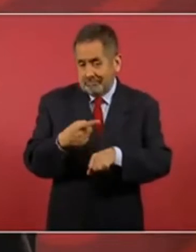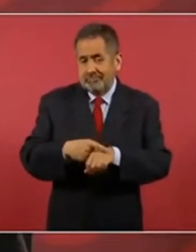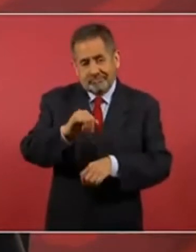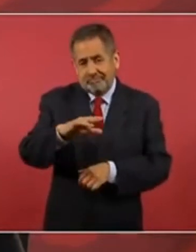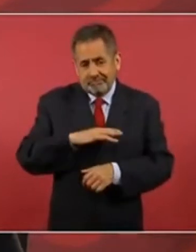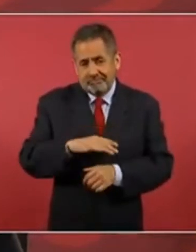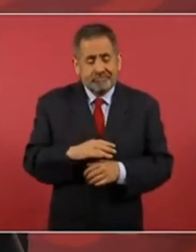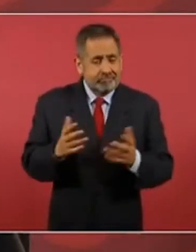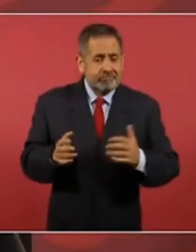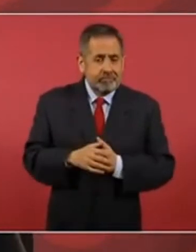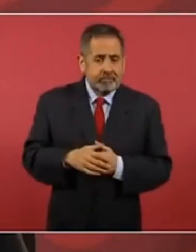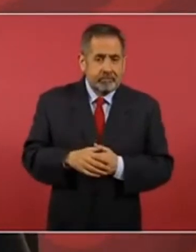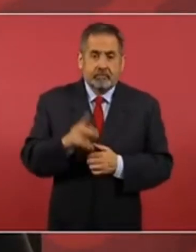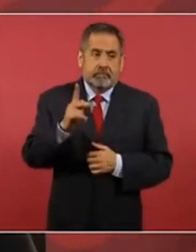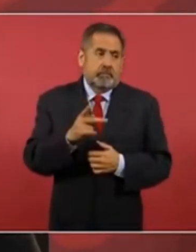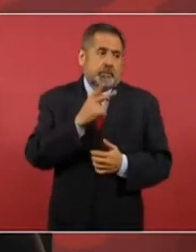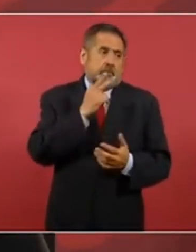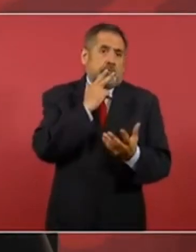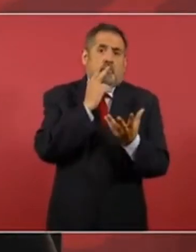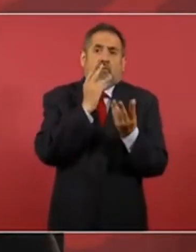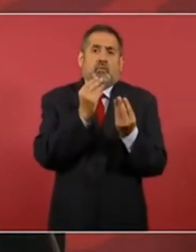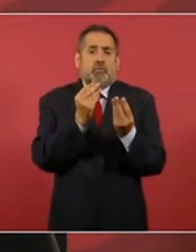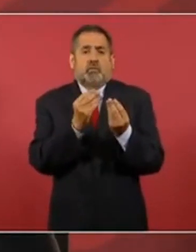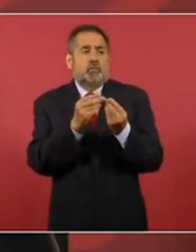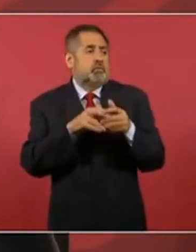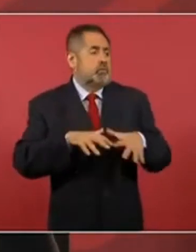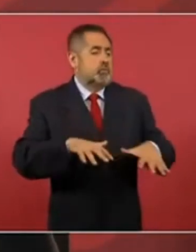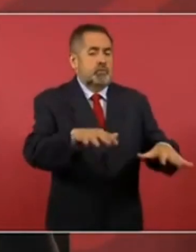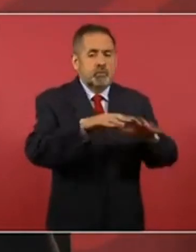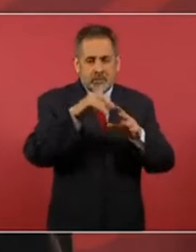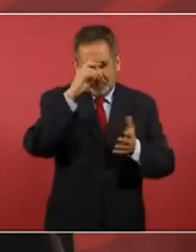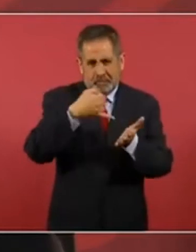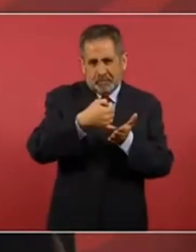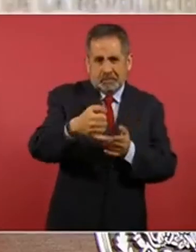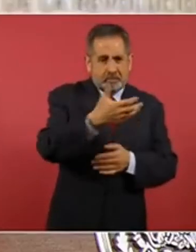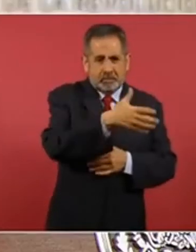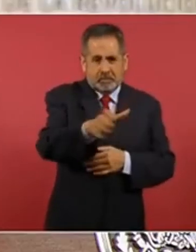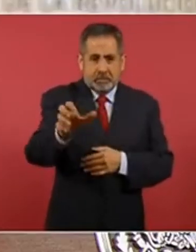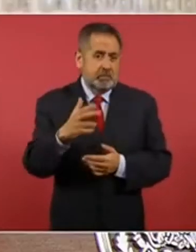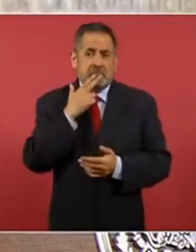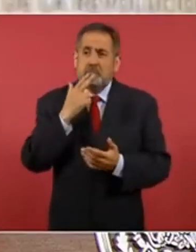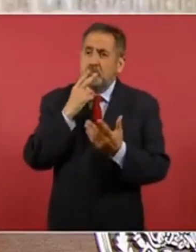Sin embargo, es muy usado para la actividad agrícola.